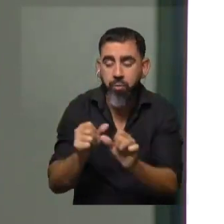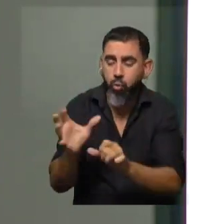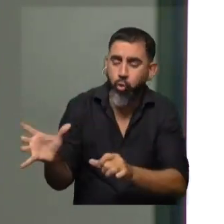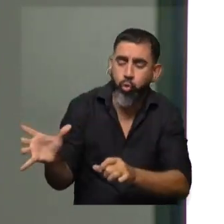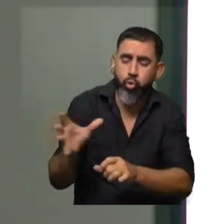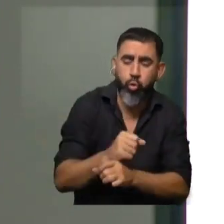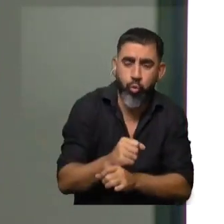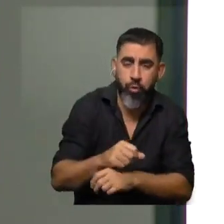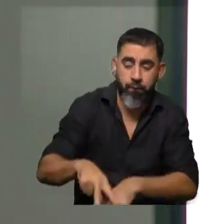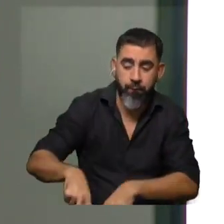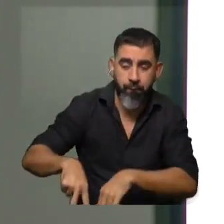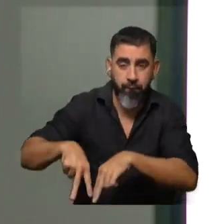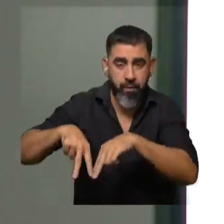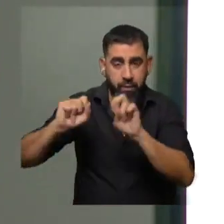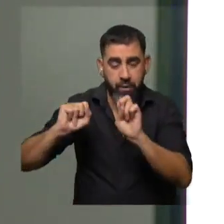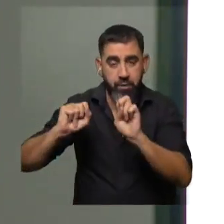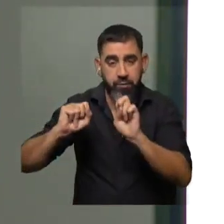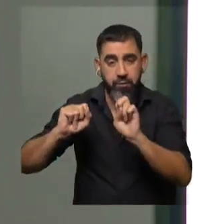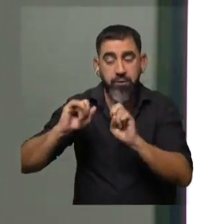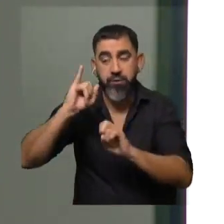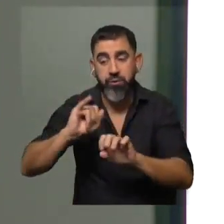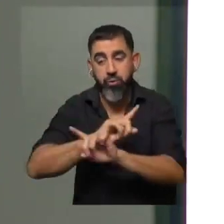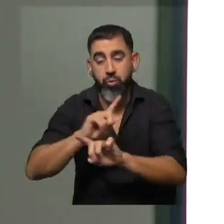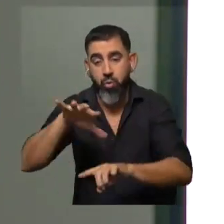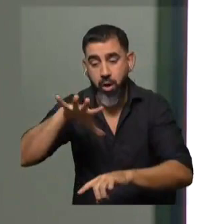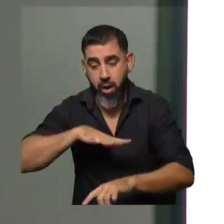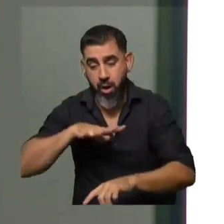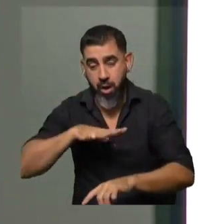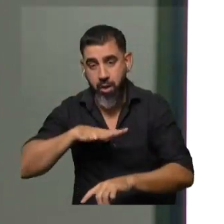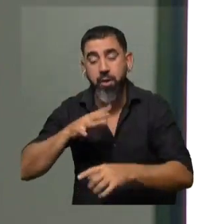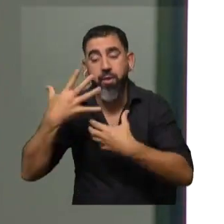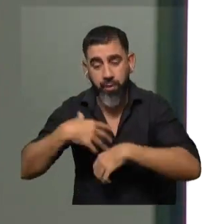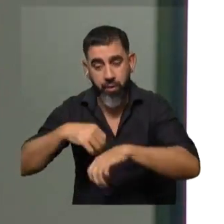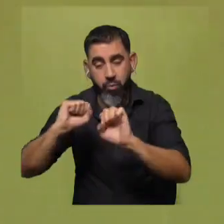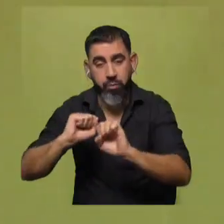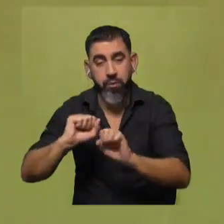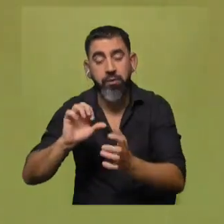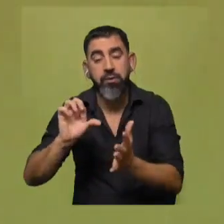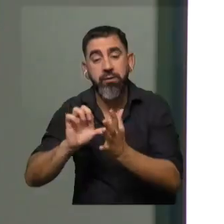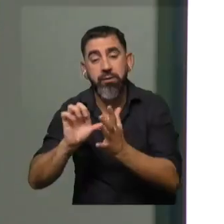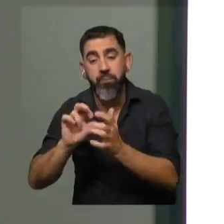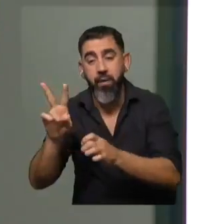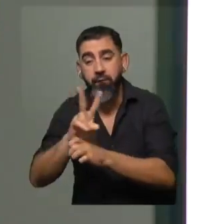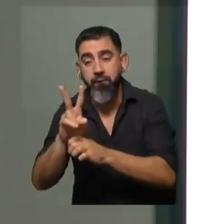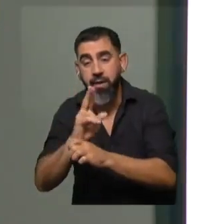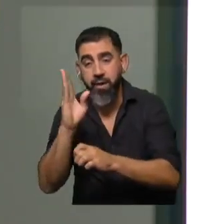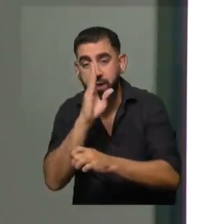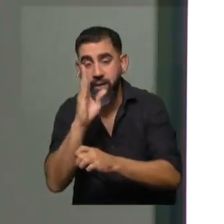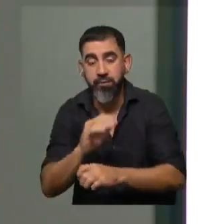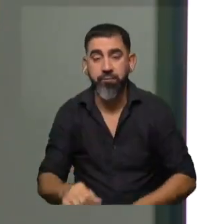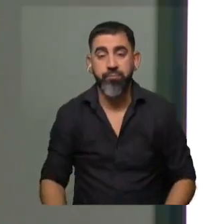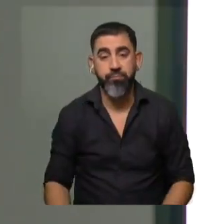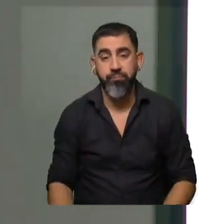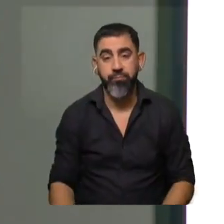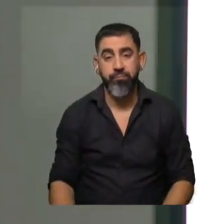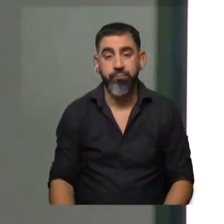para investigar su presencia o no en el país y lo encontramos. Armaron un sistema de vigilancia. Sí, más que un sistema, sí puede